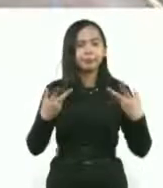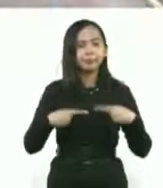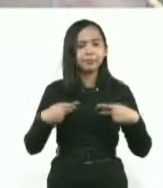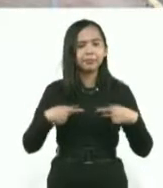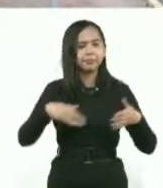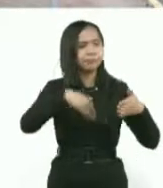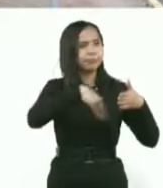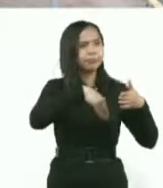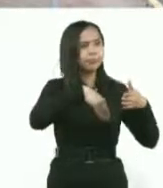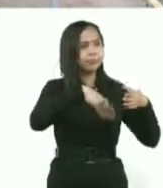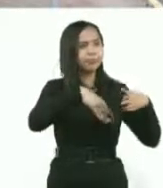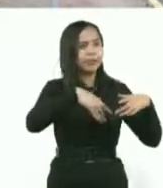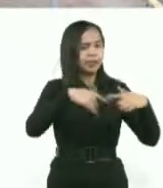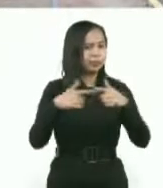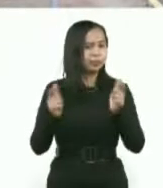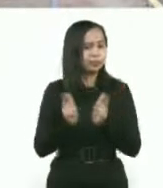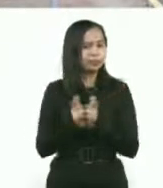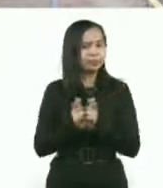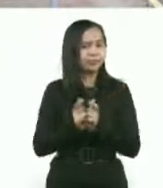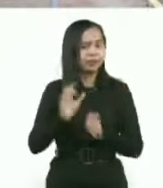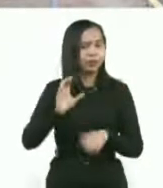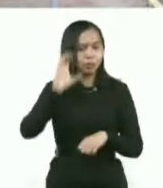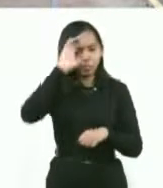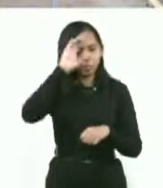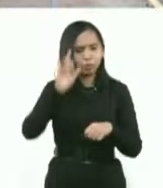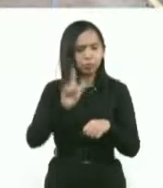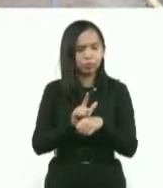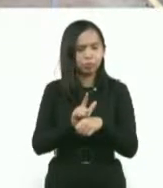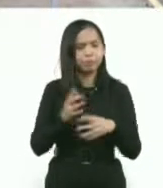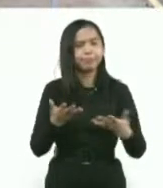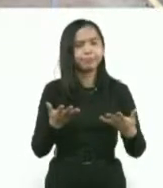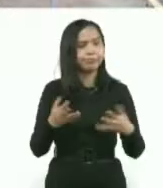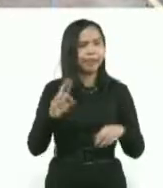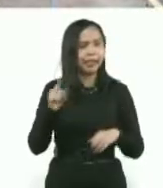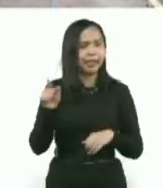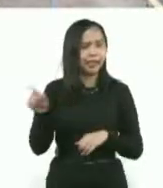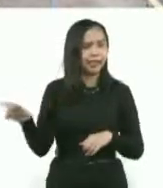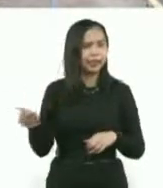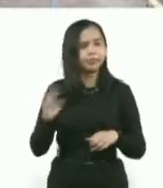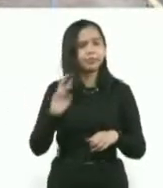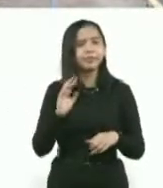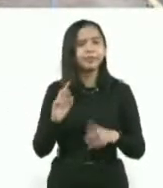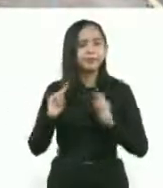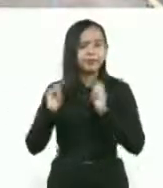tiene la Secretaría de Cultura, que trabajan junto con Secretaría de Obras también.